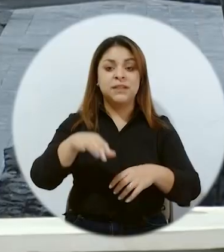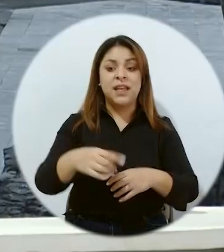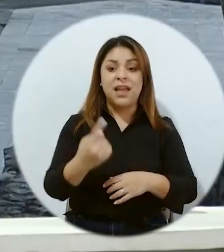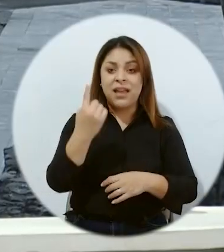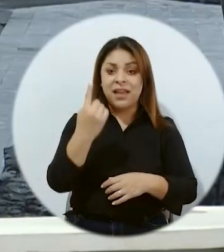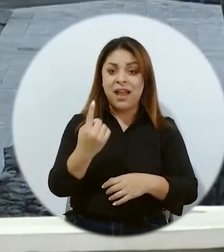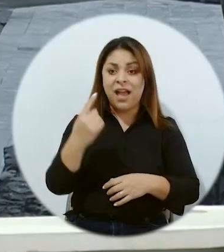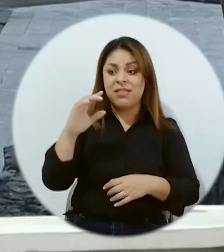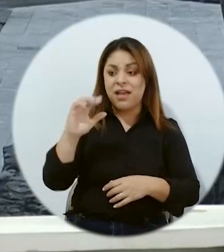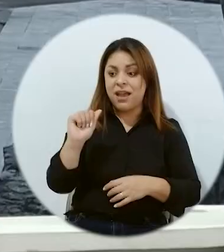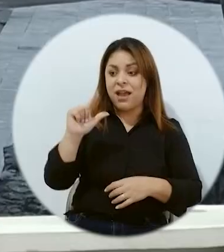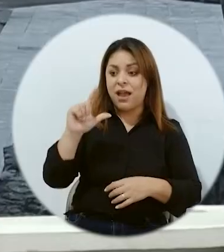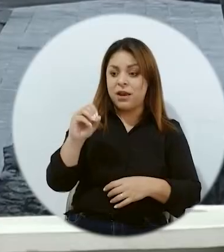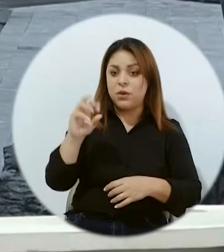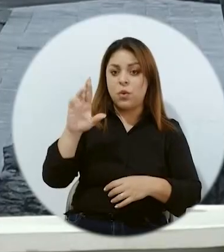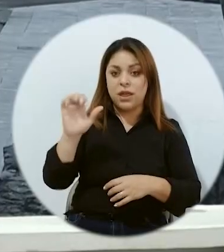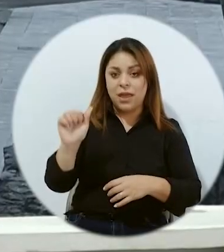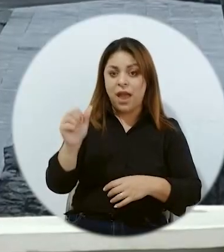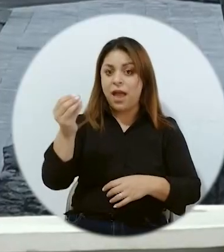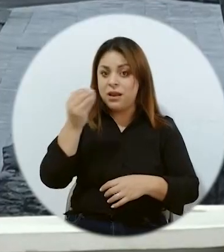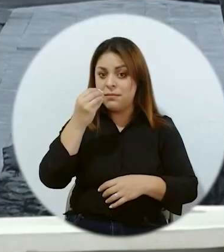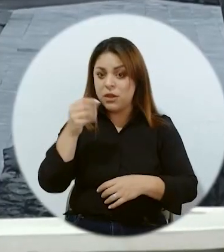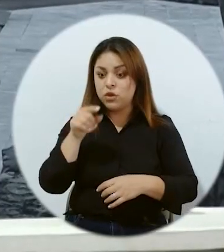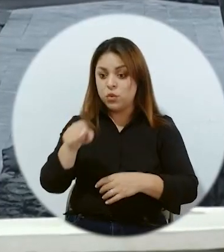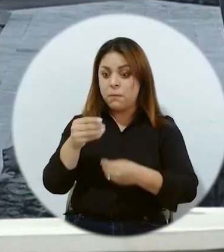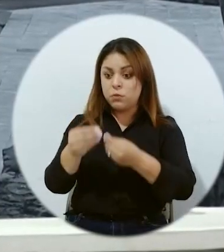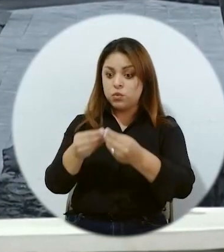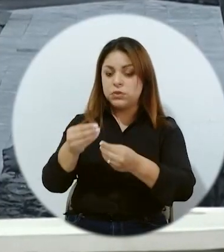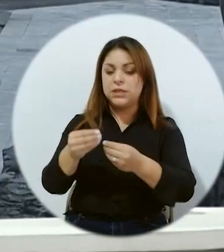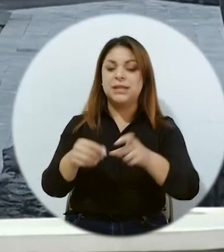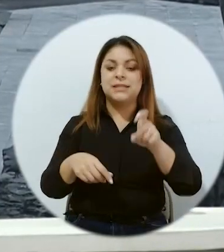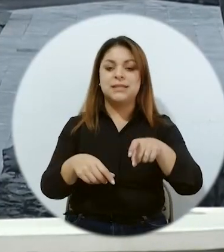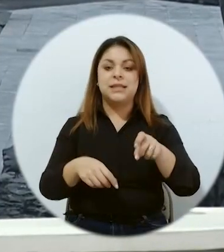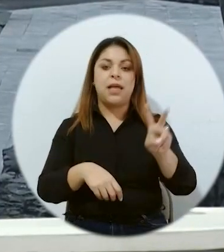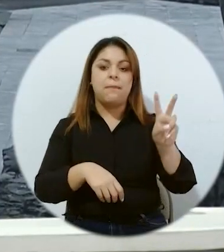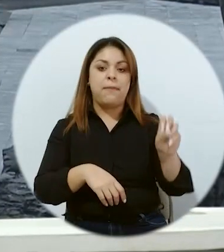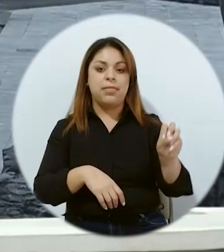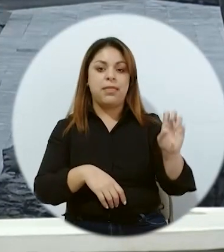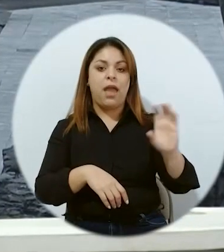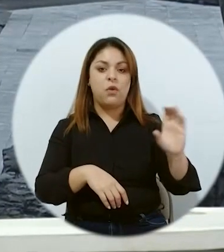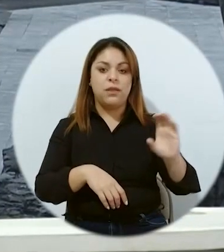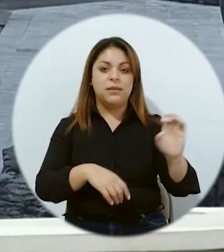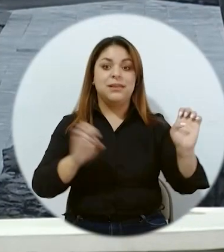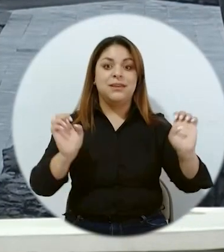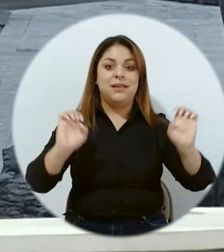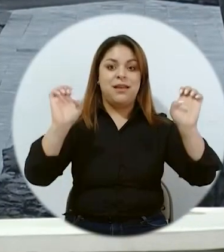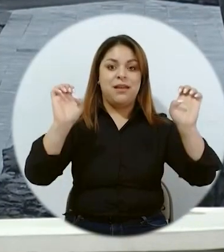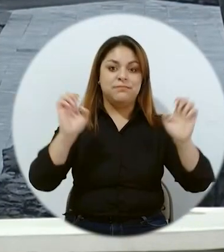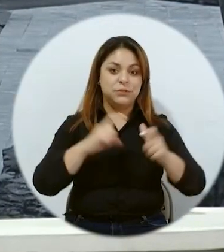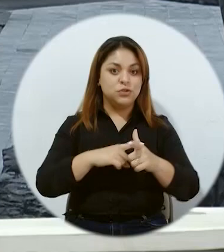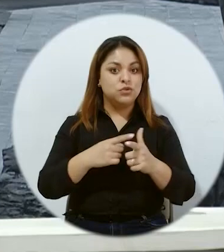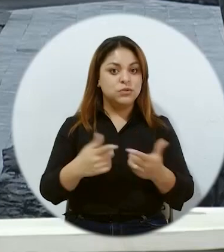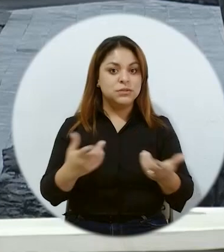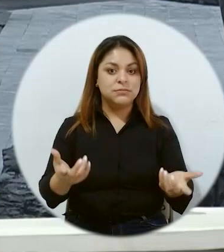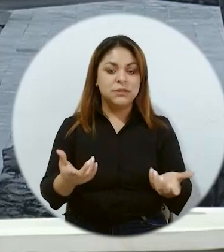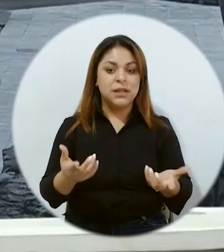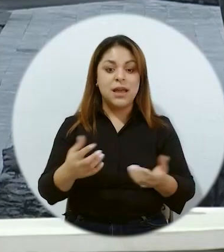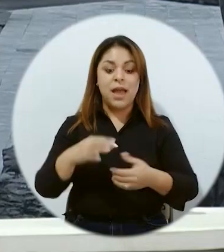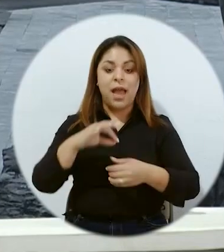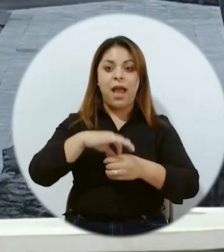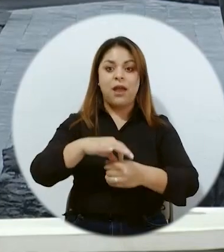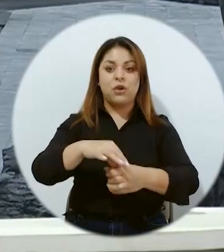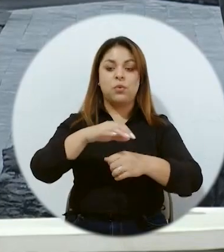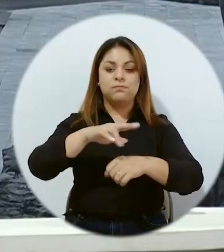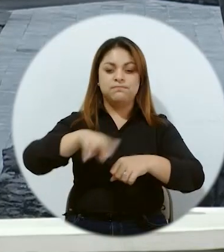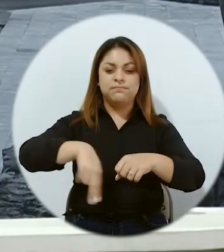producción, vamos a decirlo así. Cada caloría de alimento que produce requiere hasta 20 calorías de energía, por ejemplo. Entonces